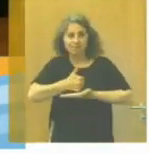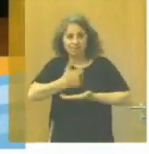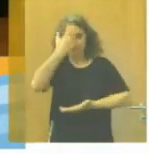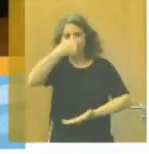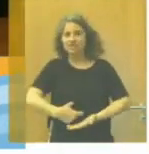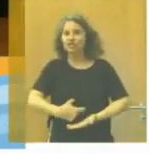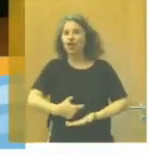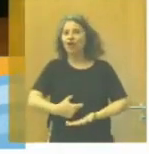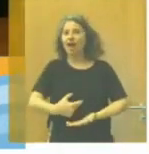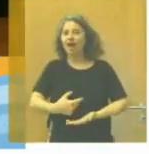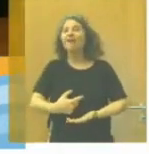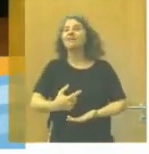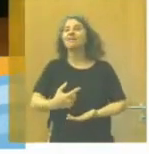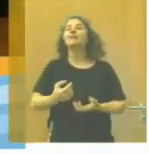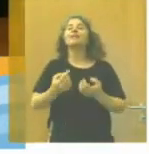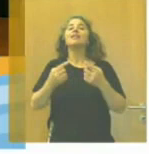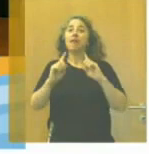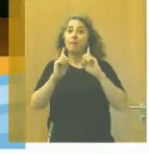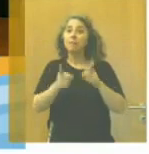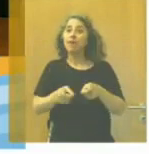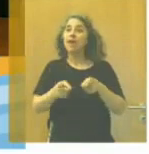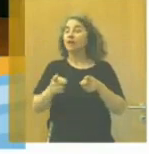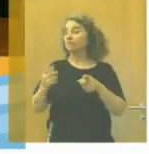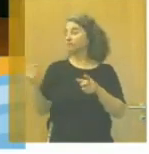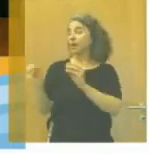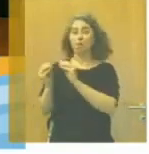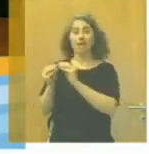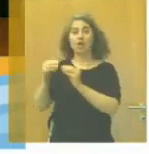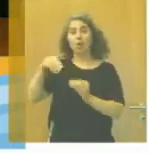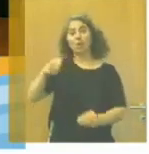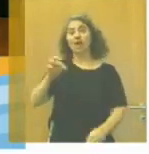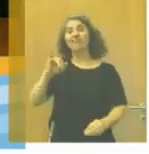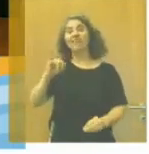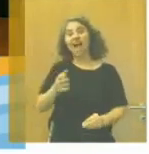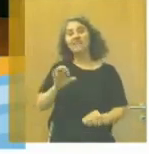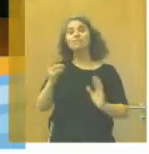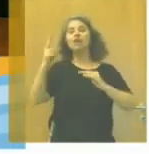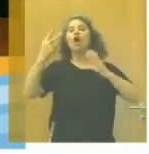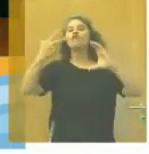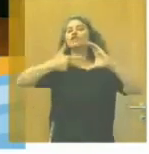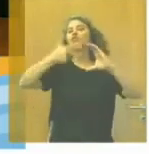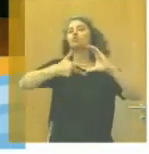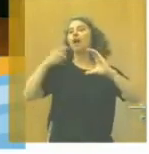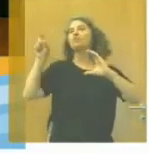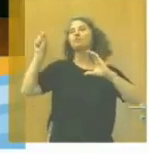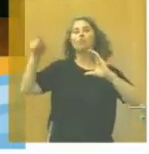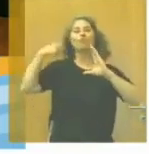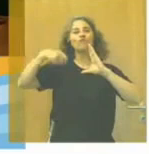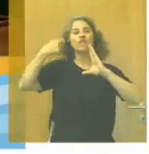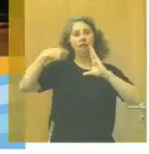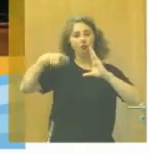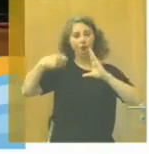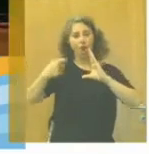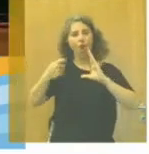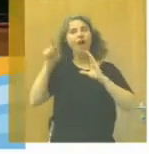forma tridimensional. La vamos a compartir con Matías, que va a estar en forma virtual a través de un video, que es